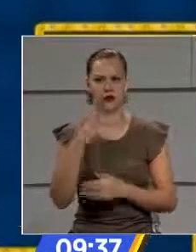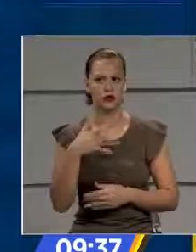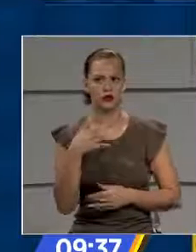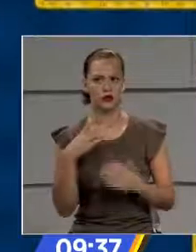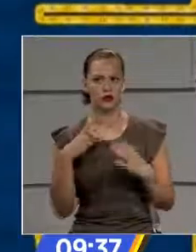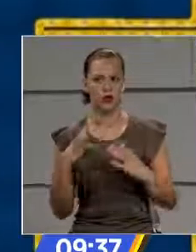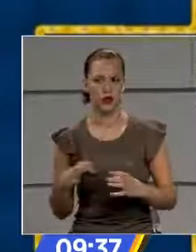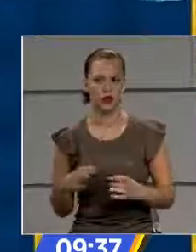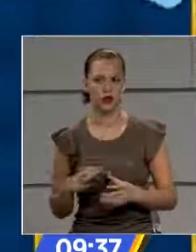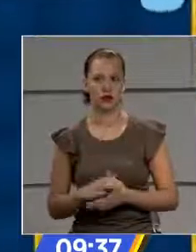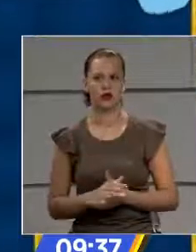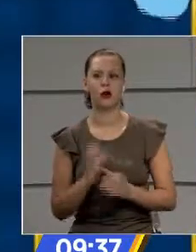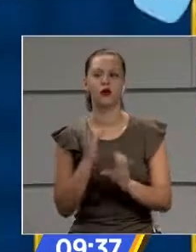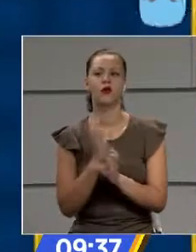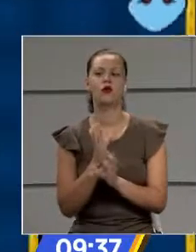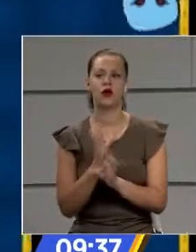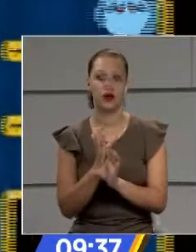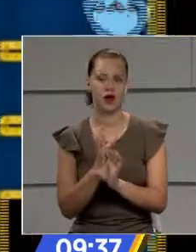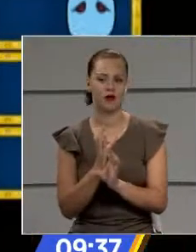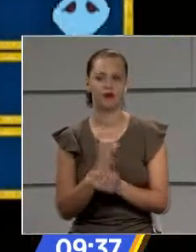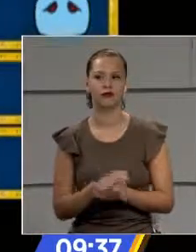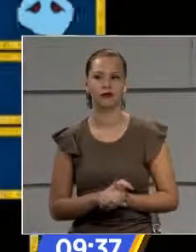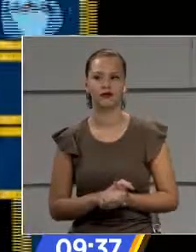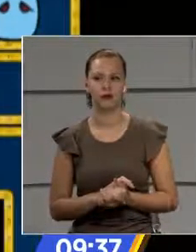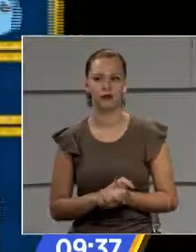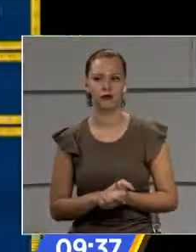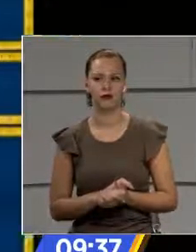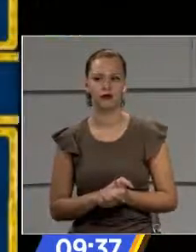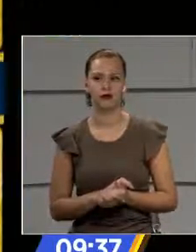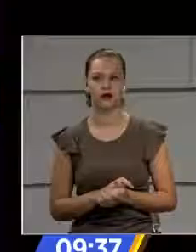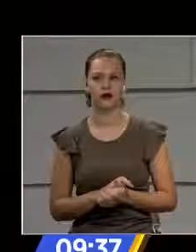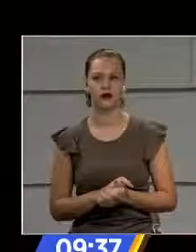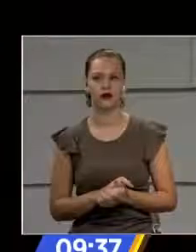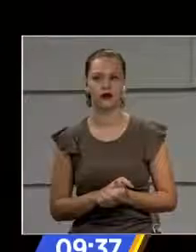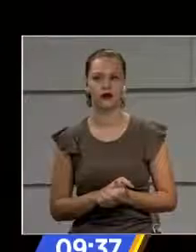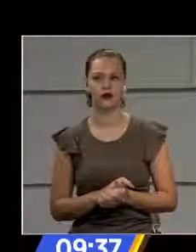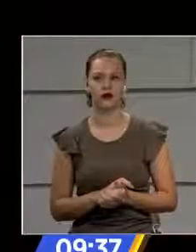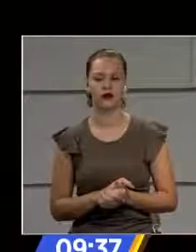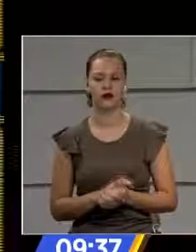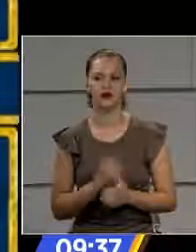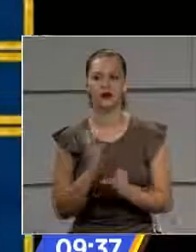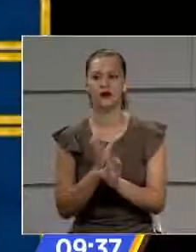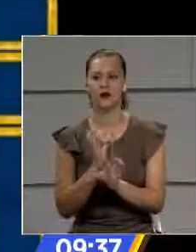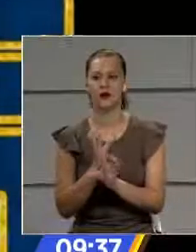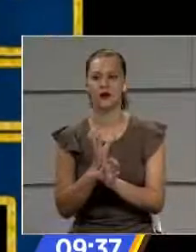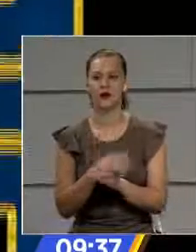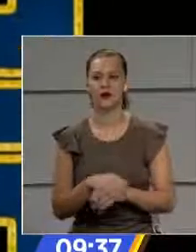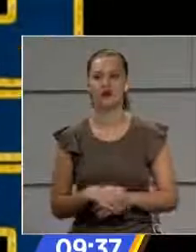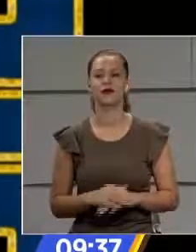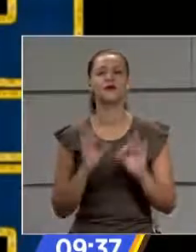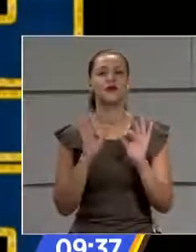cuerpo? Dirigir lo que sentimos, nuestros sentimientos.